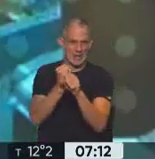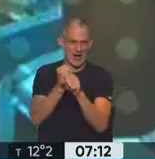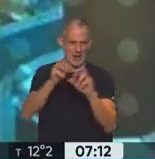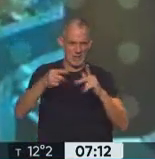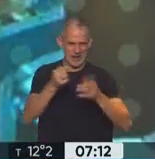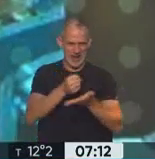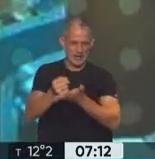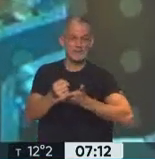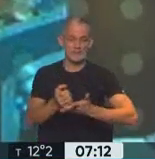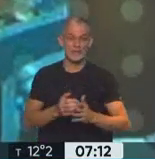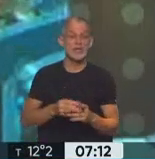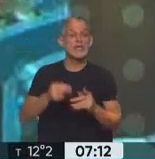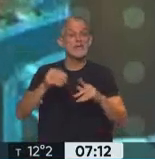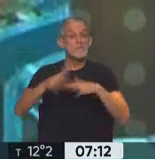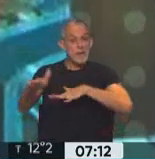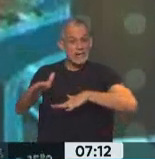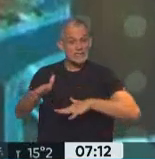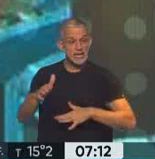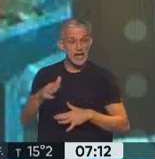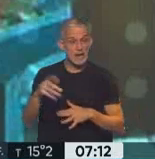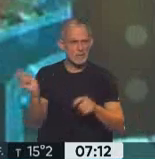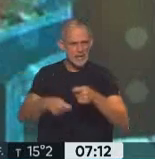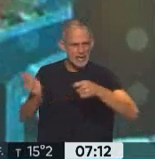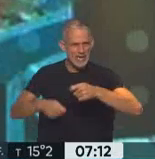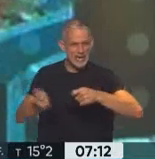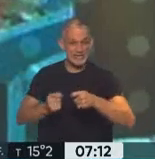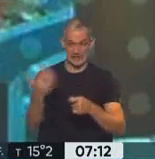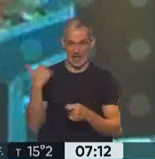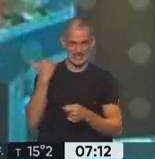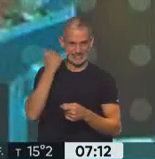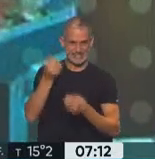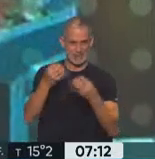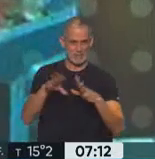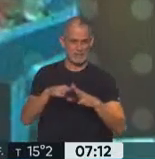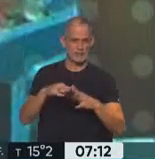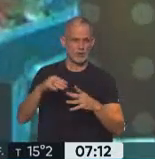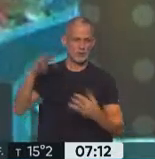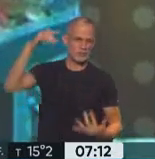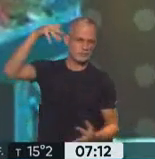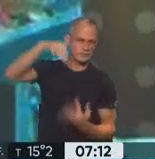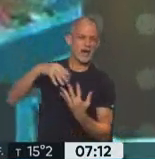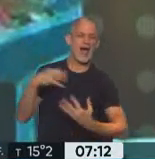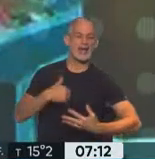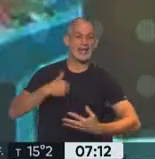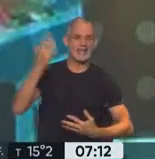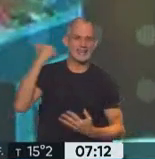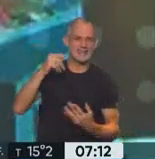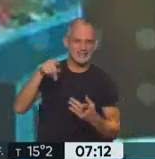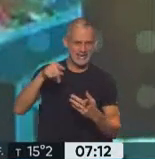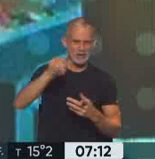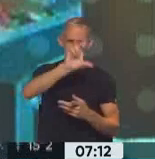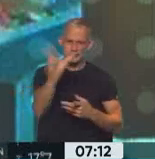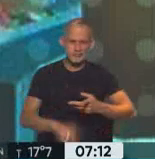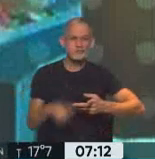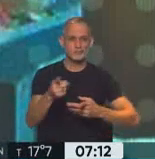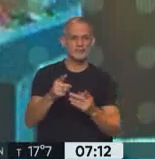un dato menor porque mencionaste la marcha piquetera, que ya comenzó en el día de ayer desde distintos puntos del país para confluir mañana aquí en la ciudad de Buenos